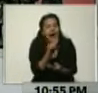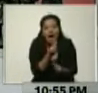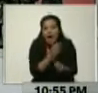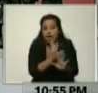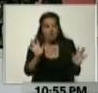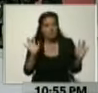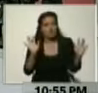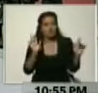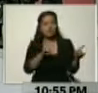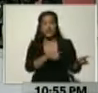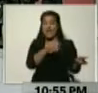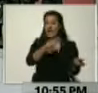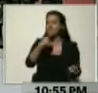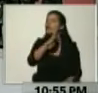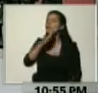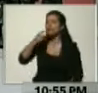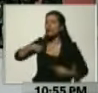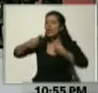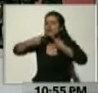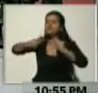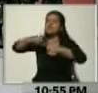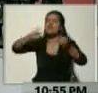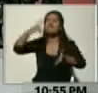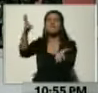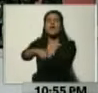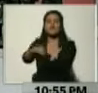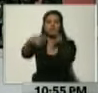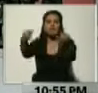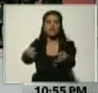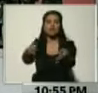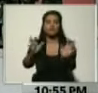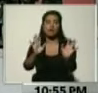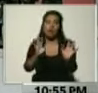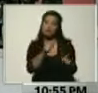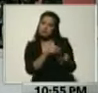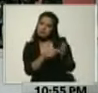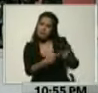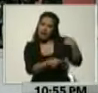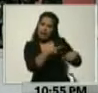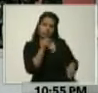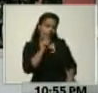Entonces dijo que iba a hablar con la verdad. Ya eso significa que lo que dijo es mentira.